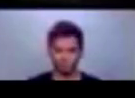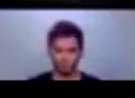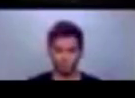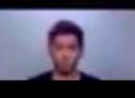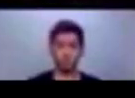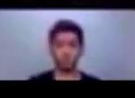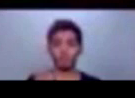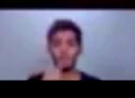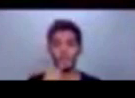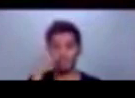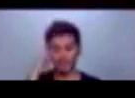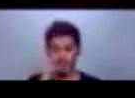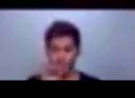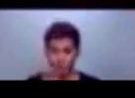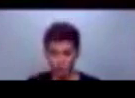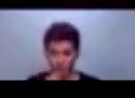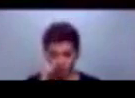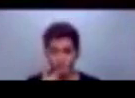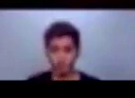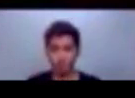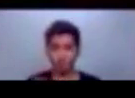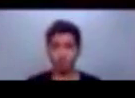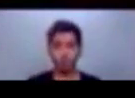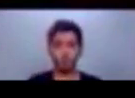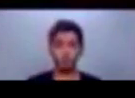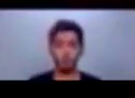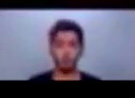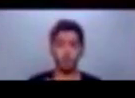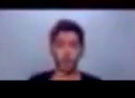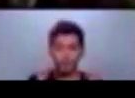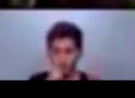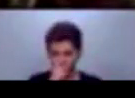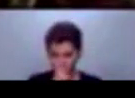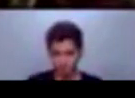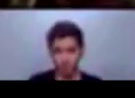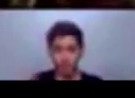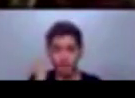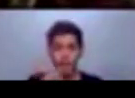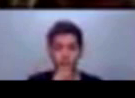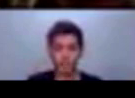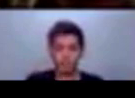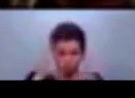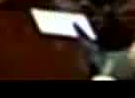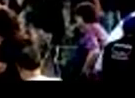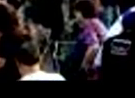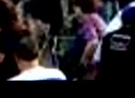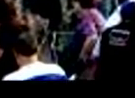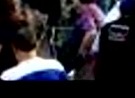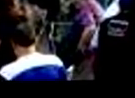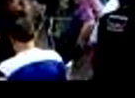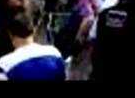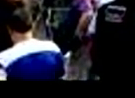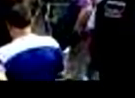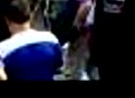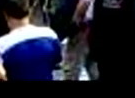El Senado aprobó y giró a la Cámara Baja el proyecto de ley por el cual se declara la emergencia social y la emergencia alimentaria en todo el territorio nacional. Venimos a pedir